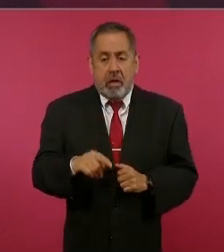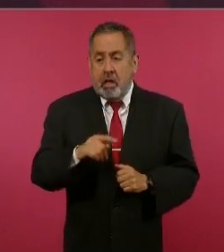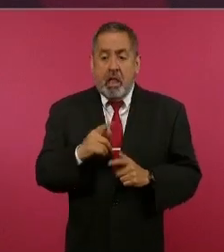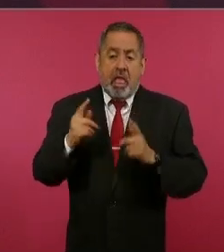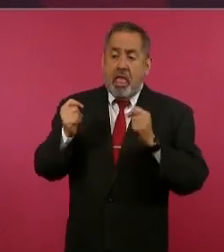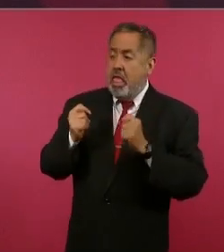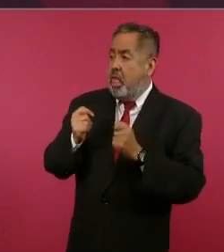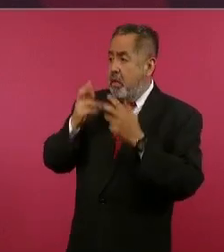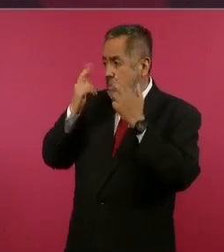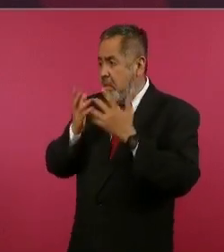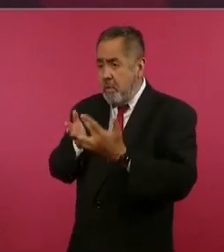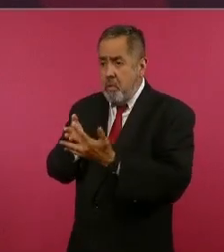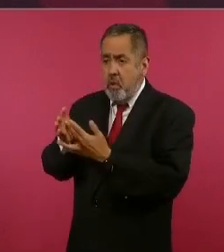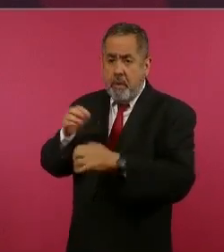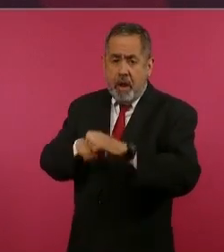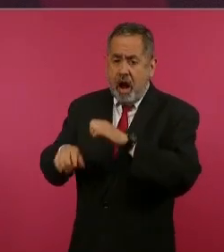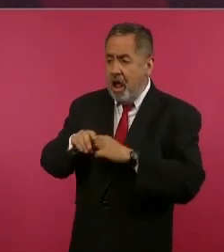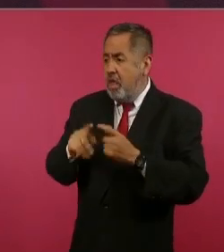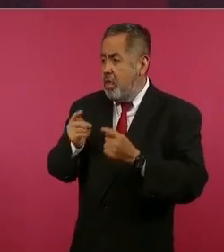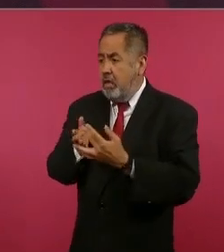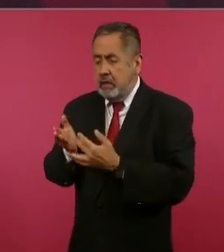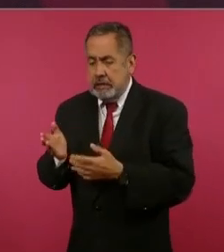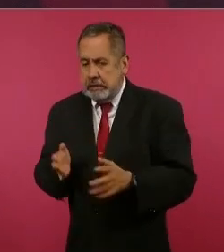irrumpiendo en una embajada